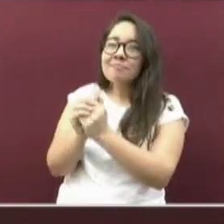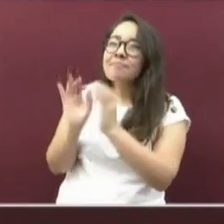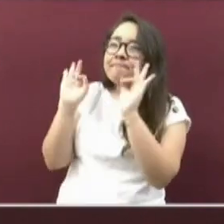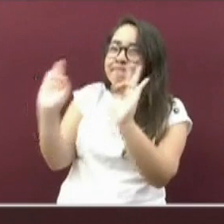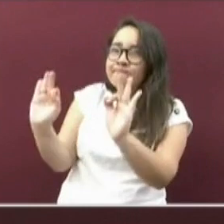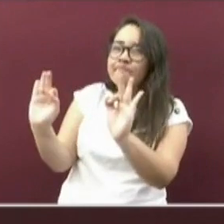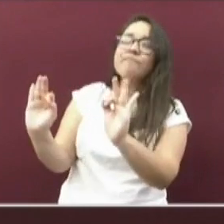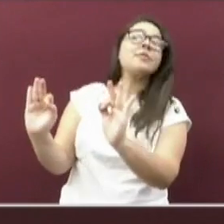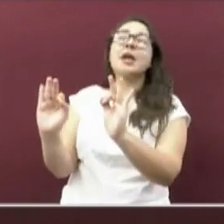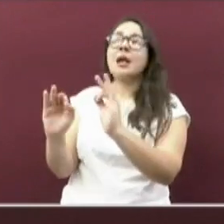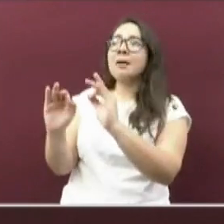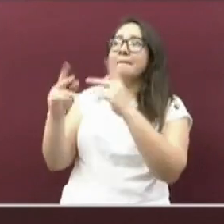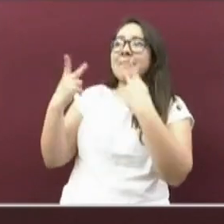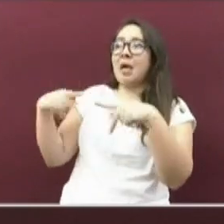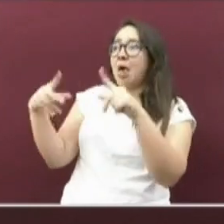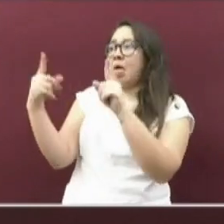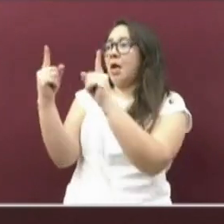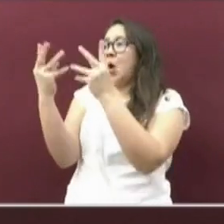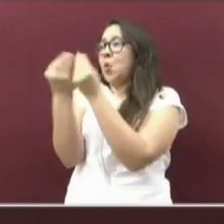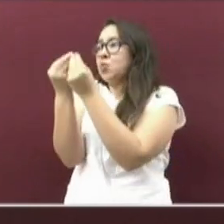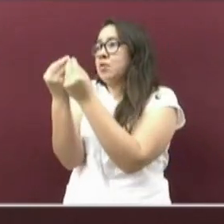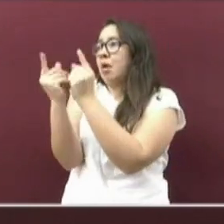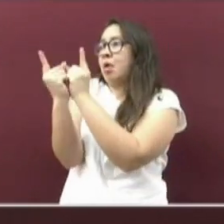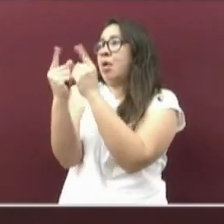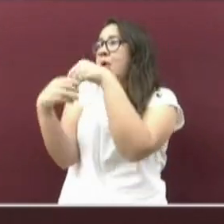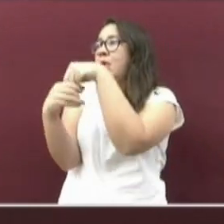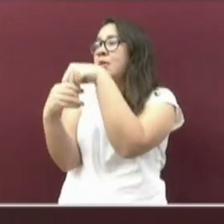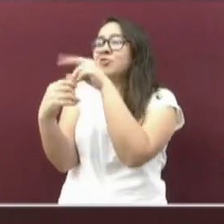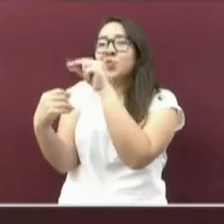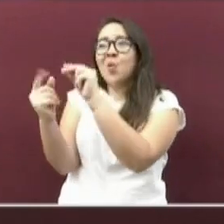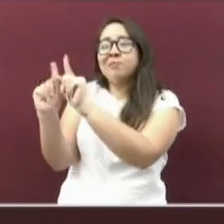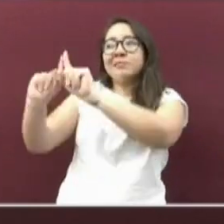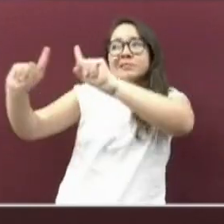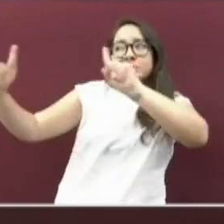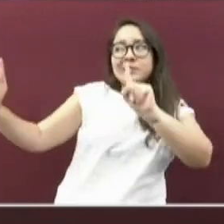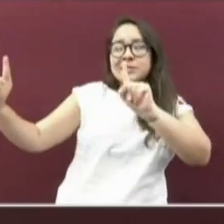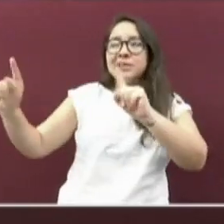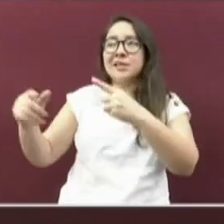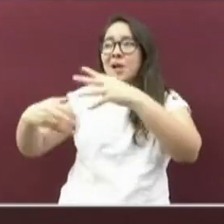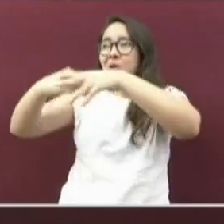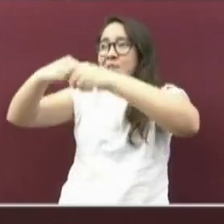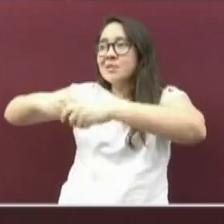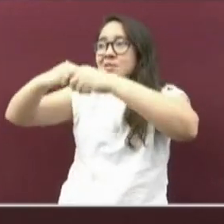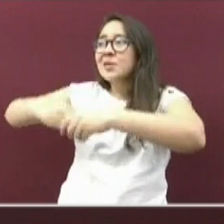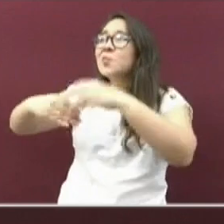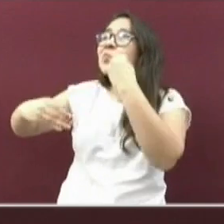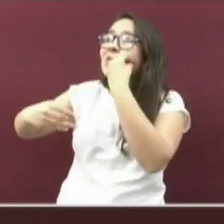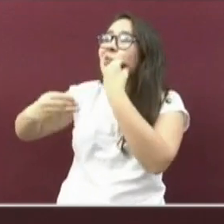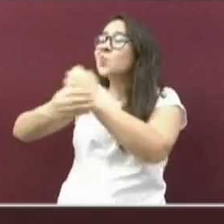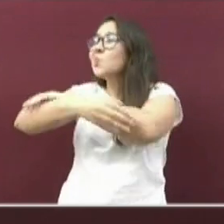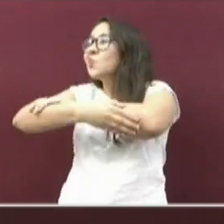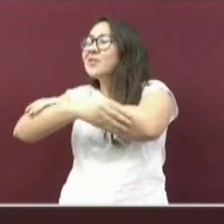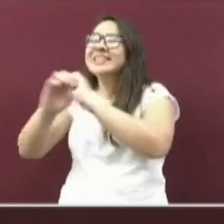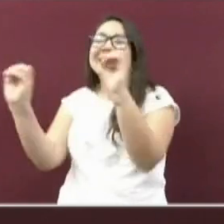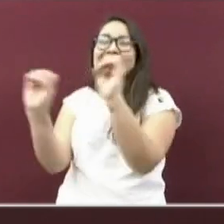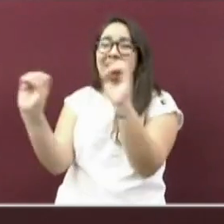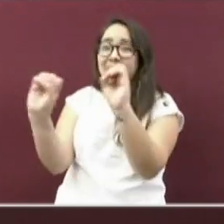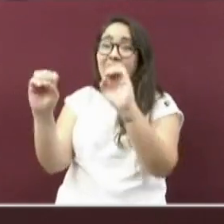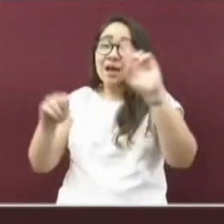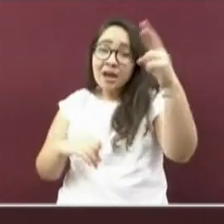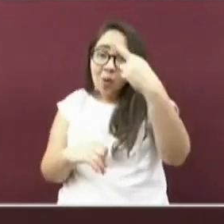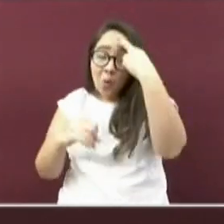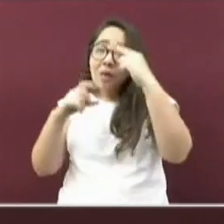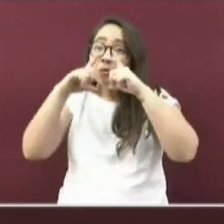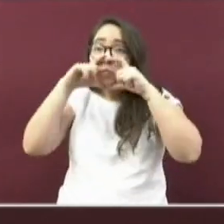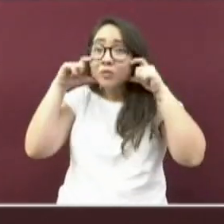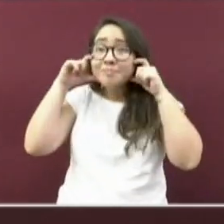distancia, así como el saludo de mano. No olviden que deben de traer bien puesto el cubreboca. Y